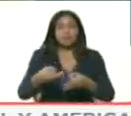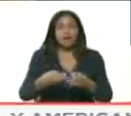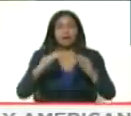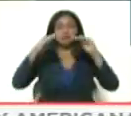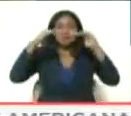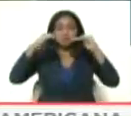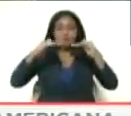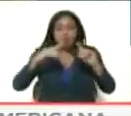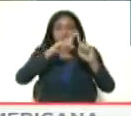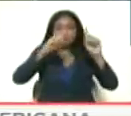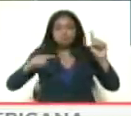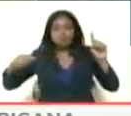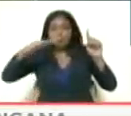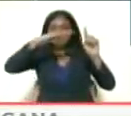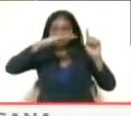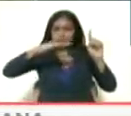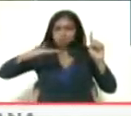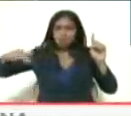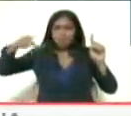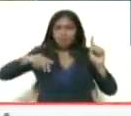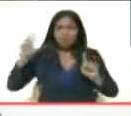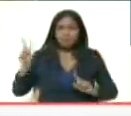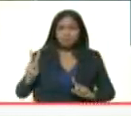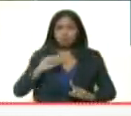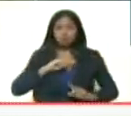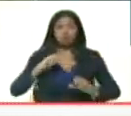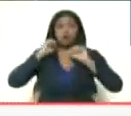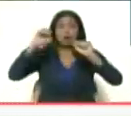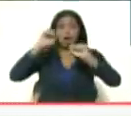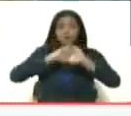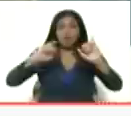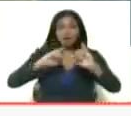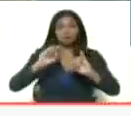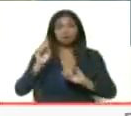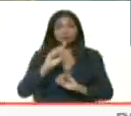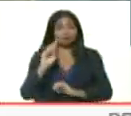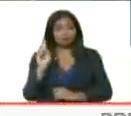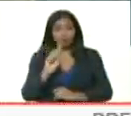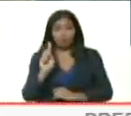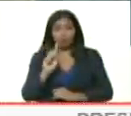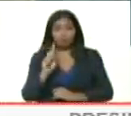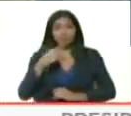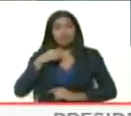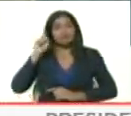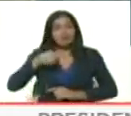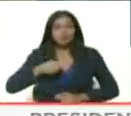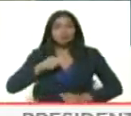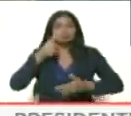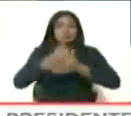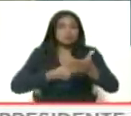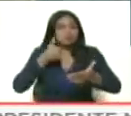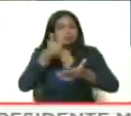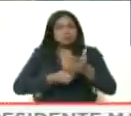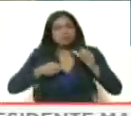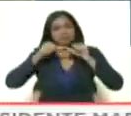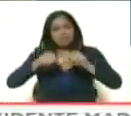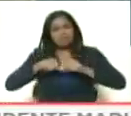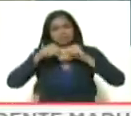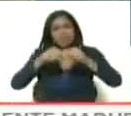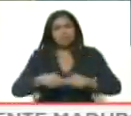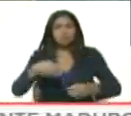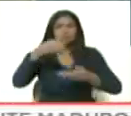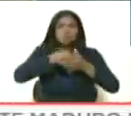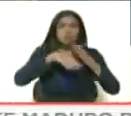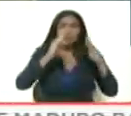aplanada. ¿Pero ya podemos decir que hemos ganado esta batalla? No. Tenemos que seguir perseverando en la